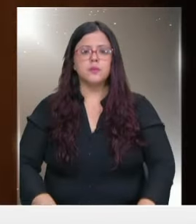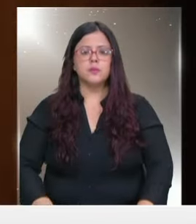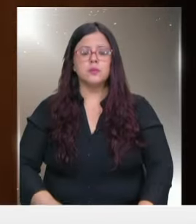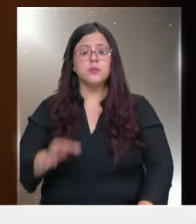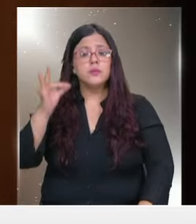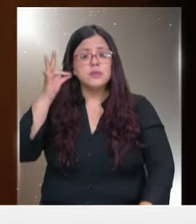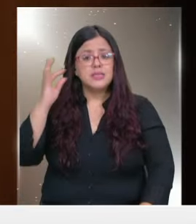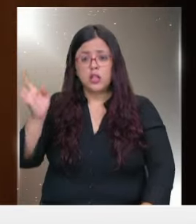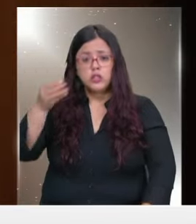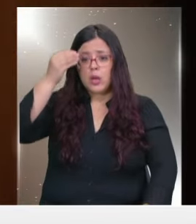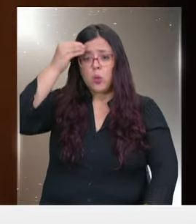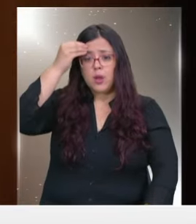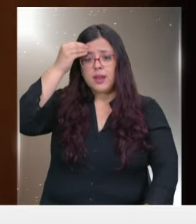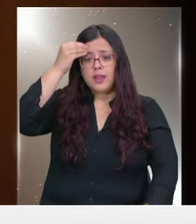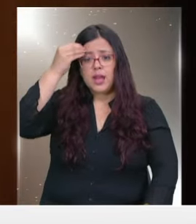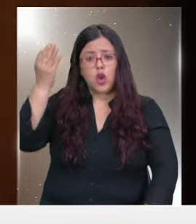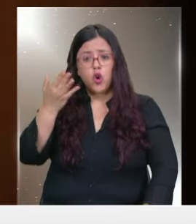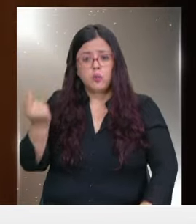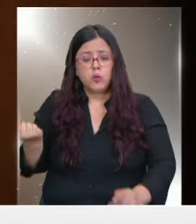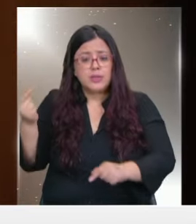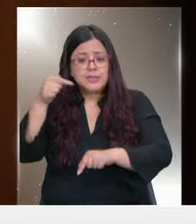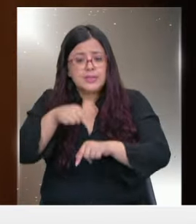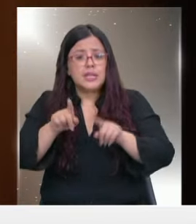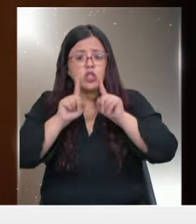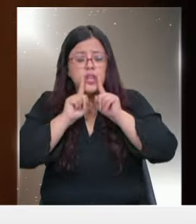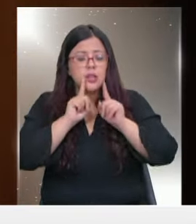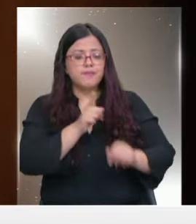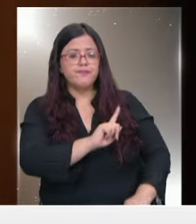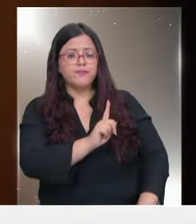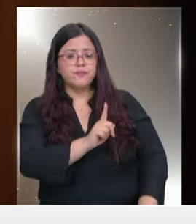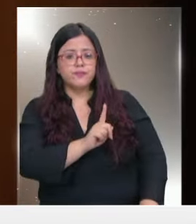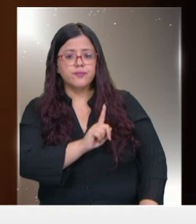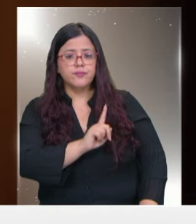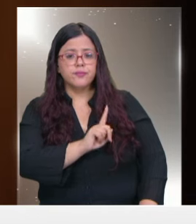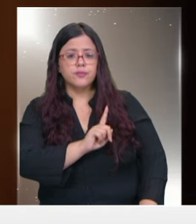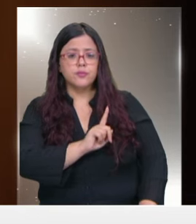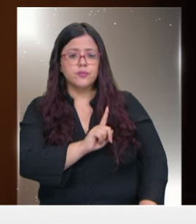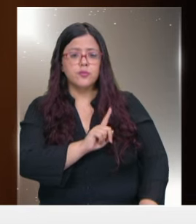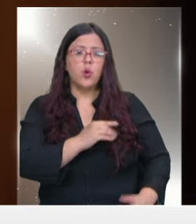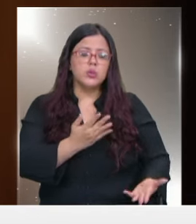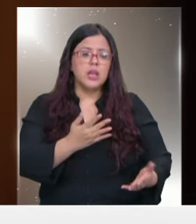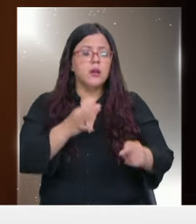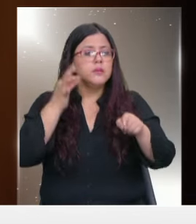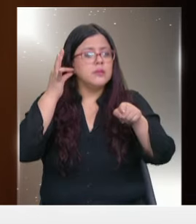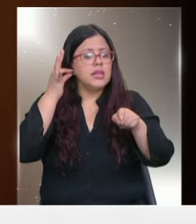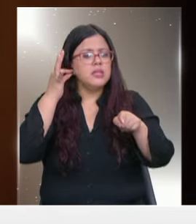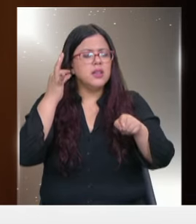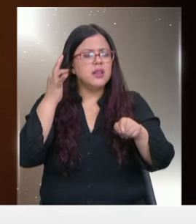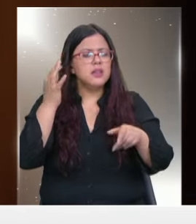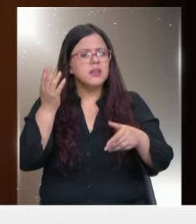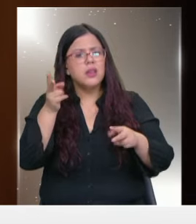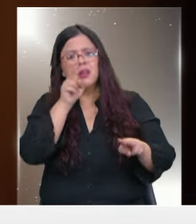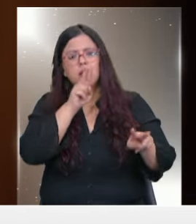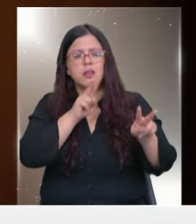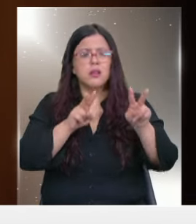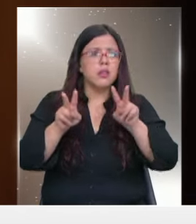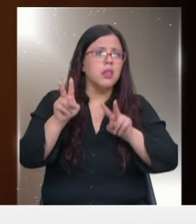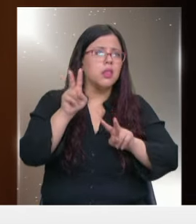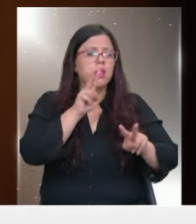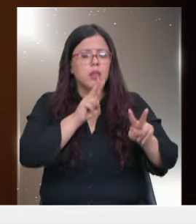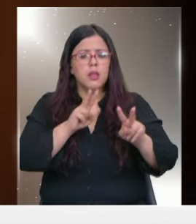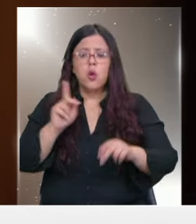recuerda cómo es que llega al hotel. Claro, no. O sea, estaba inconsciente. O sea, su